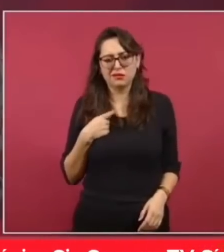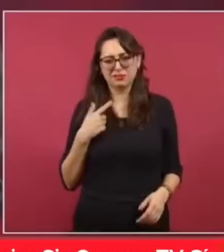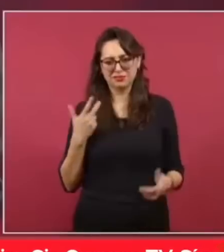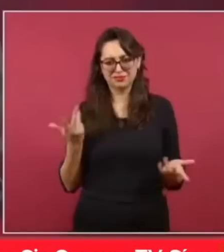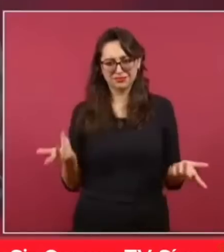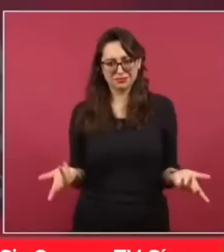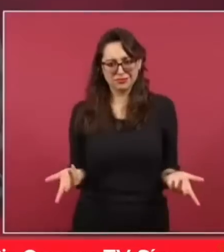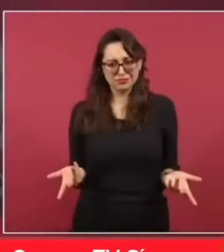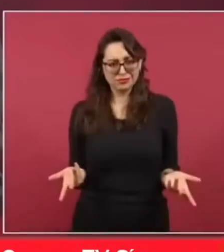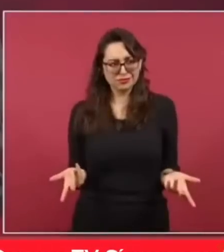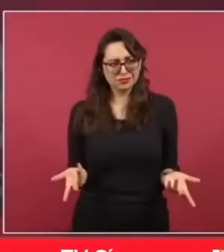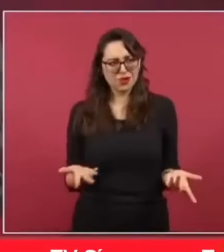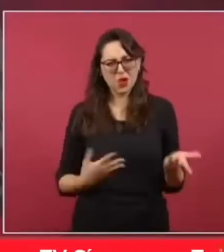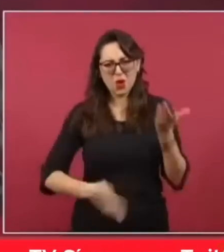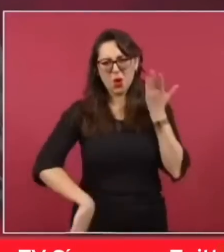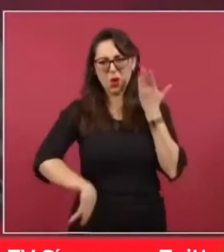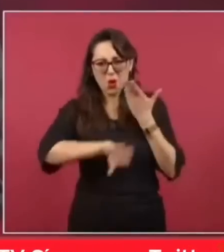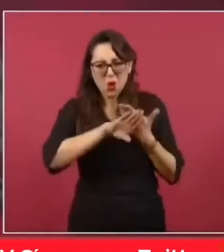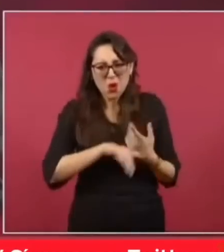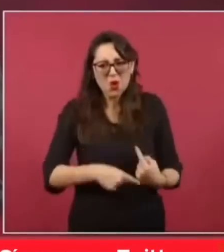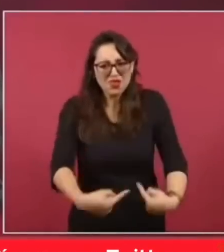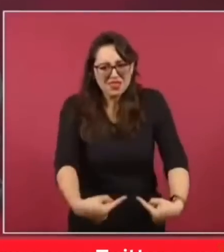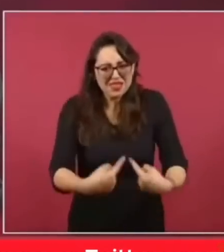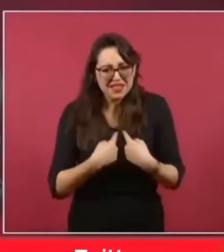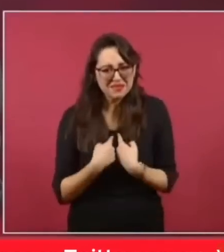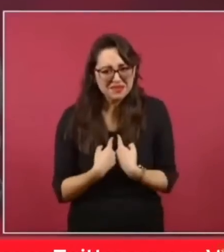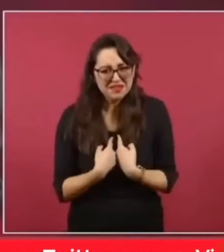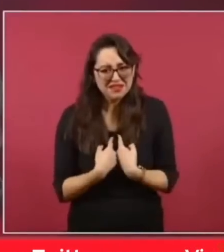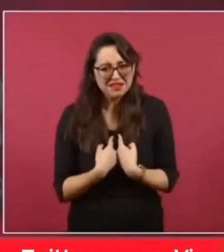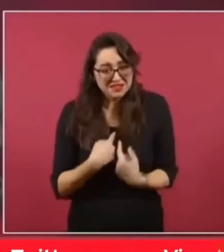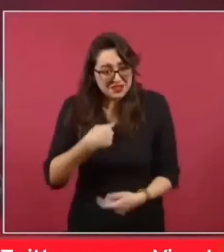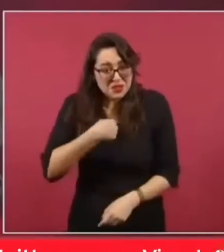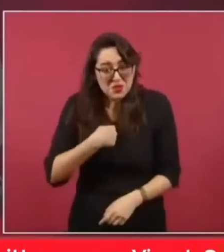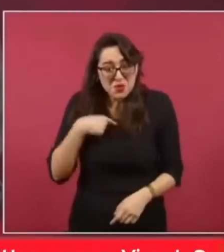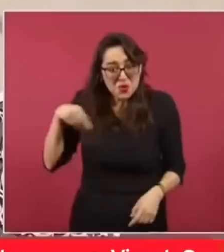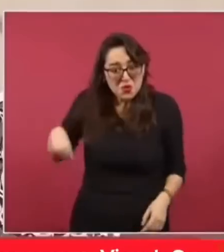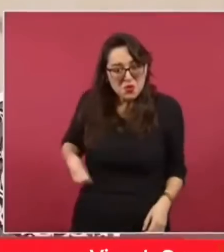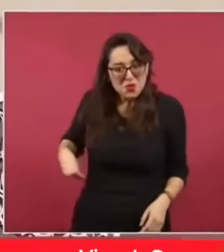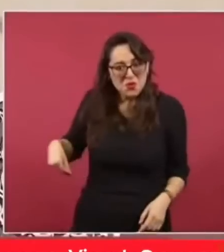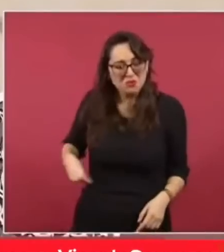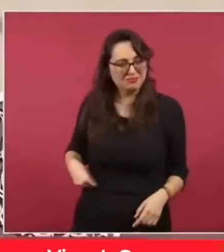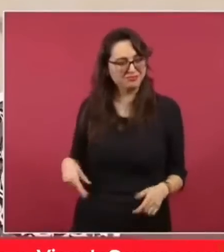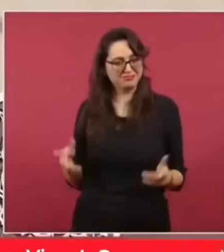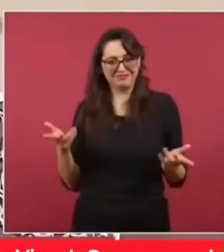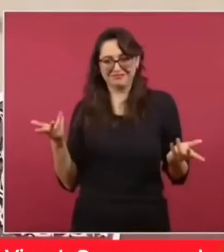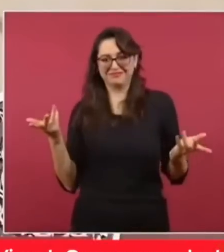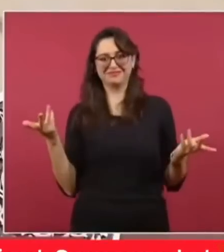como si nosotros fuésemos los culpables.